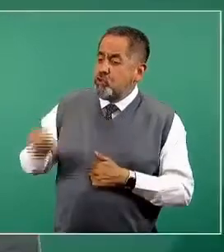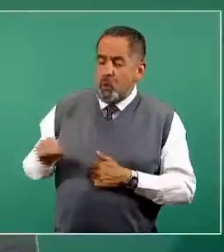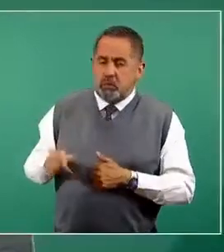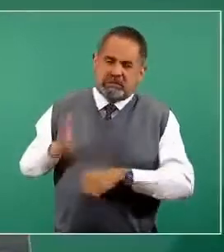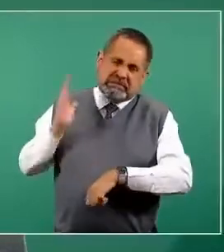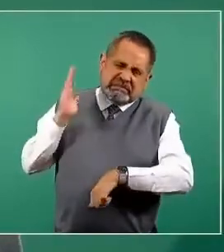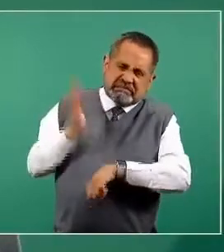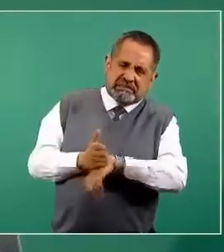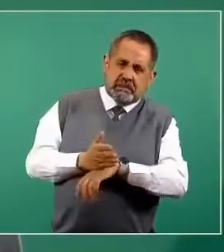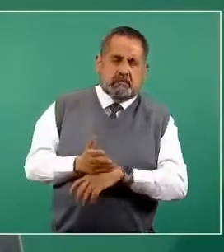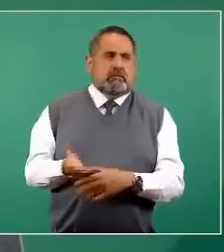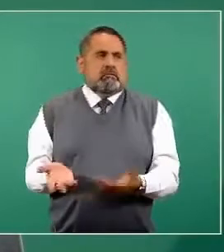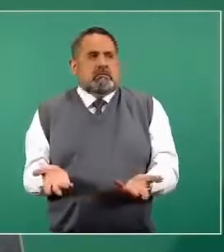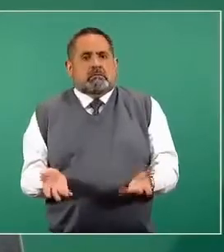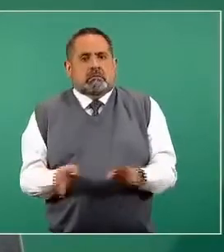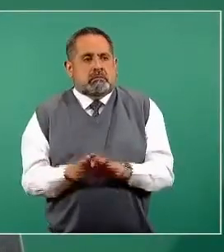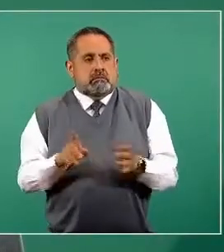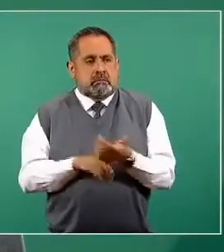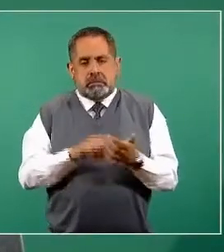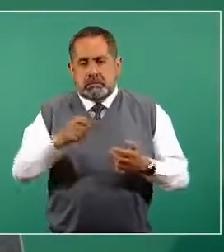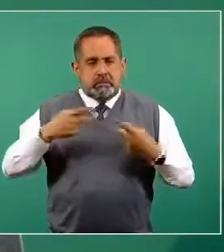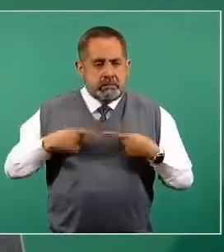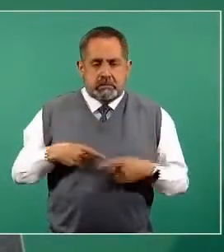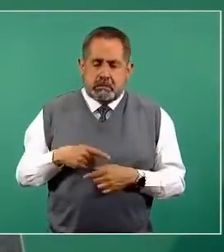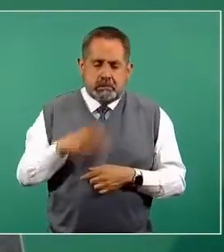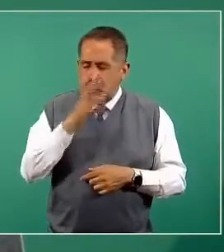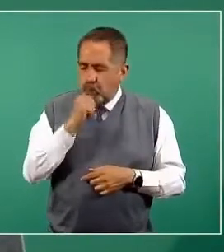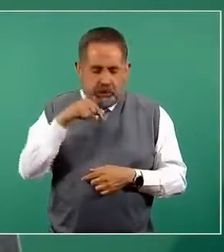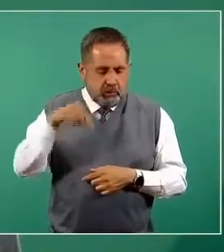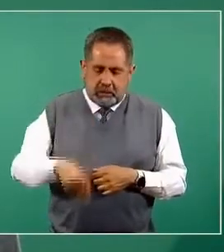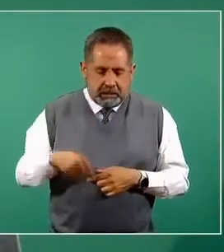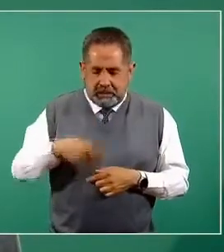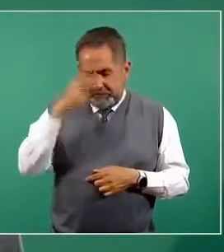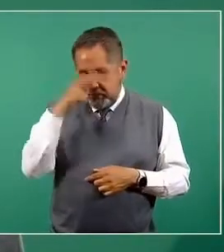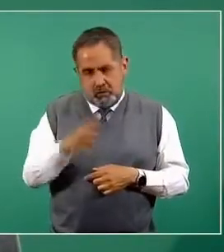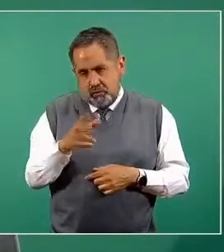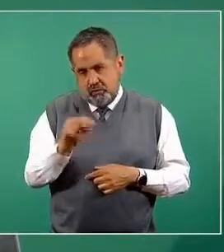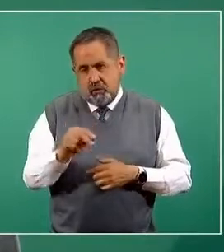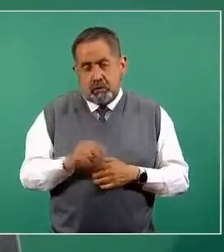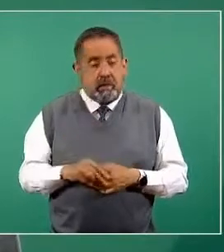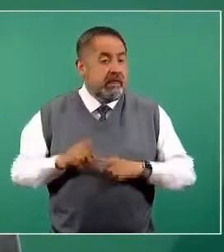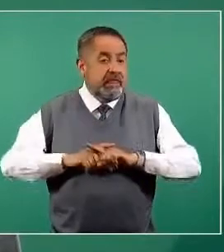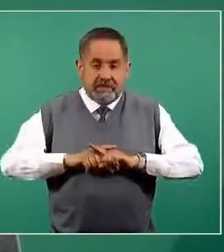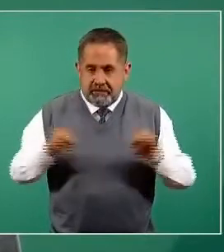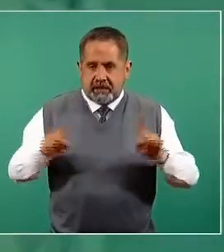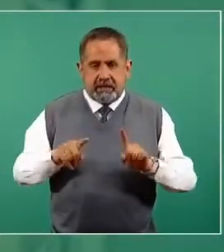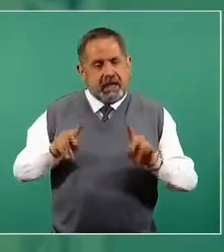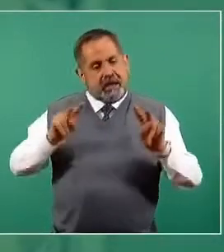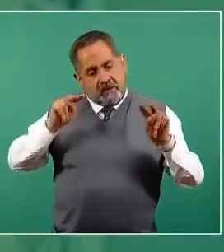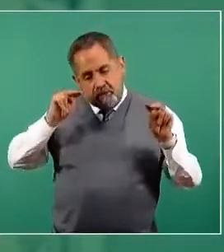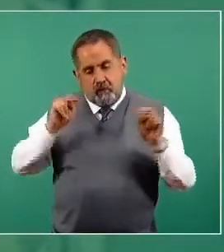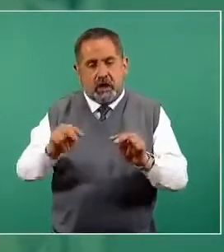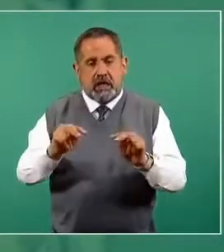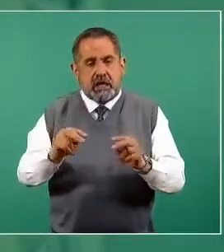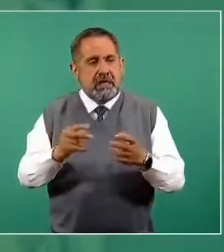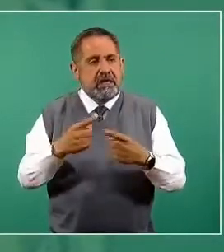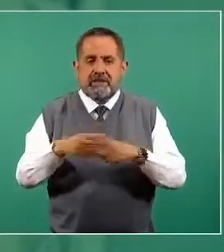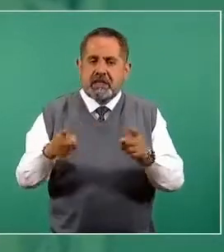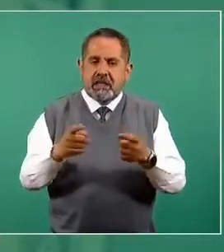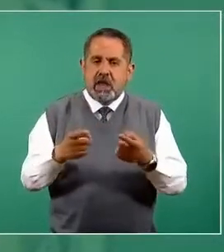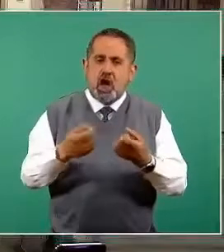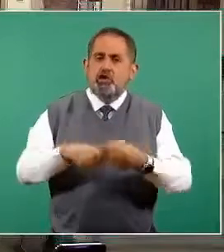sanción restrictivo dirigido a las personas en un país con esta realidad social. Como nuestro abordaje es social, por eso lo hicimos